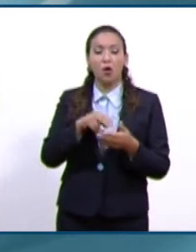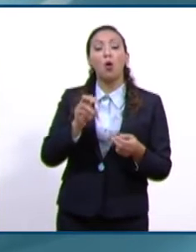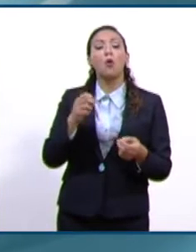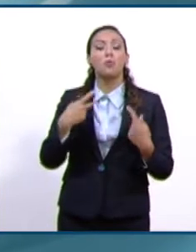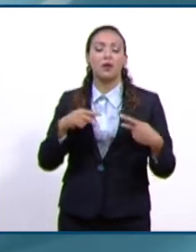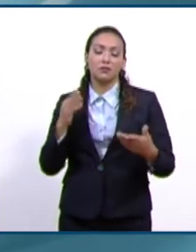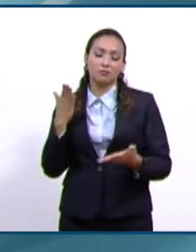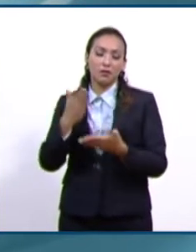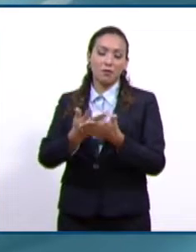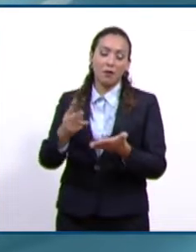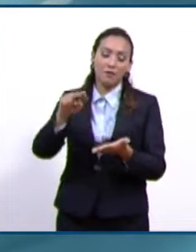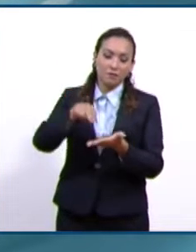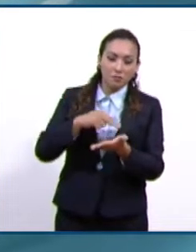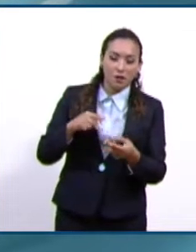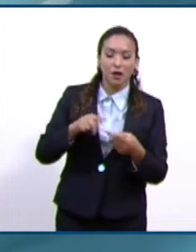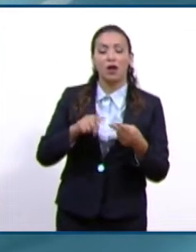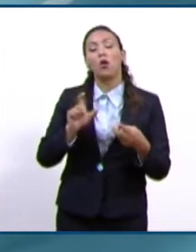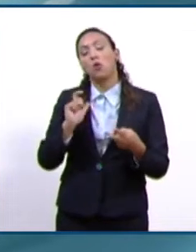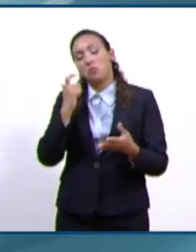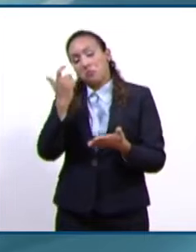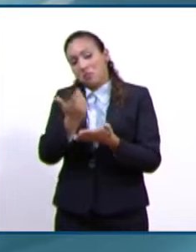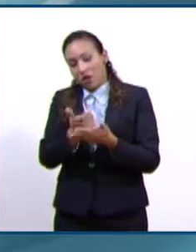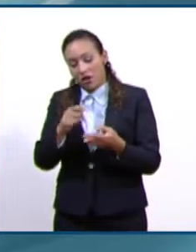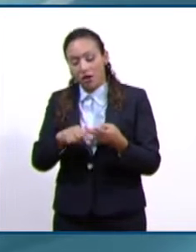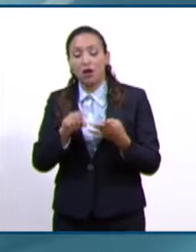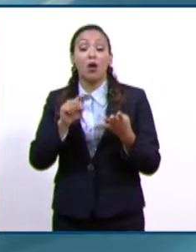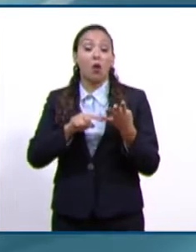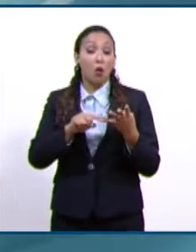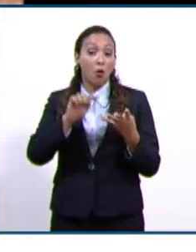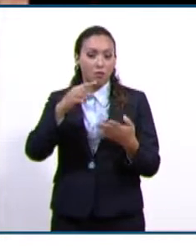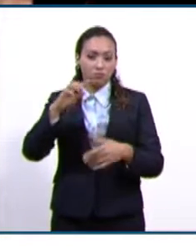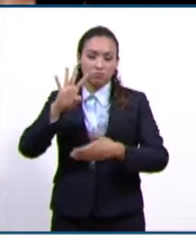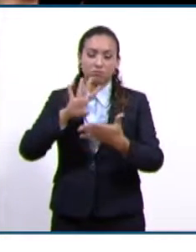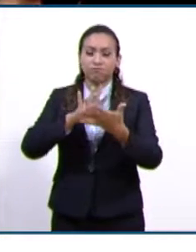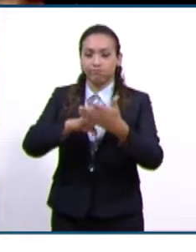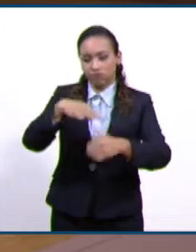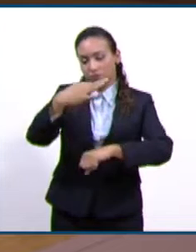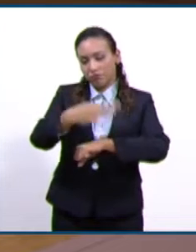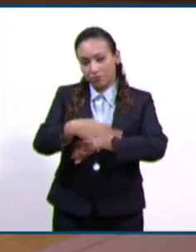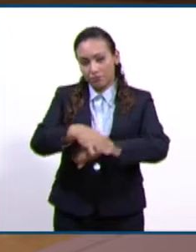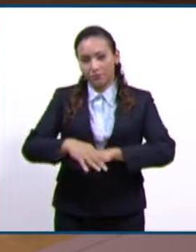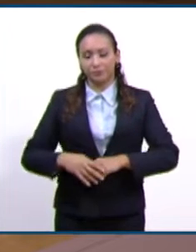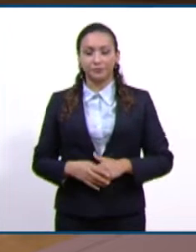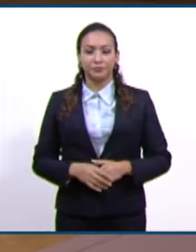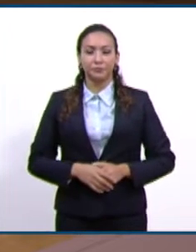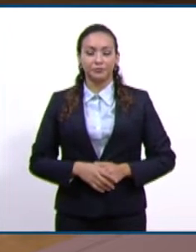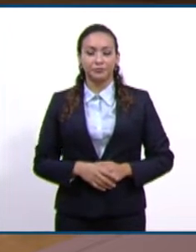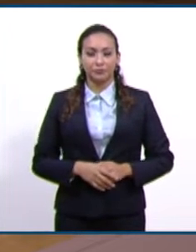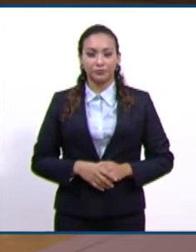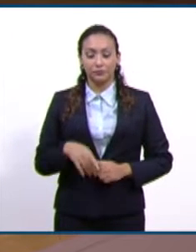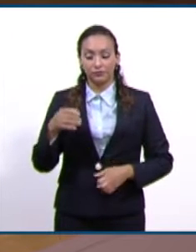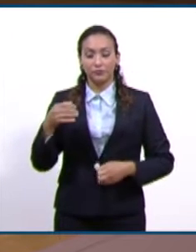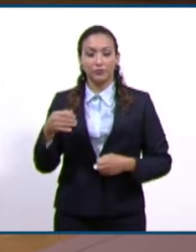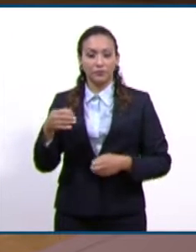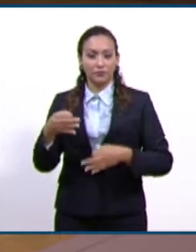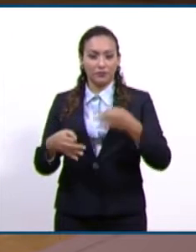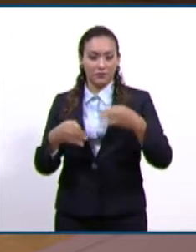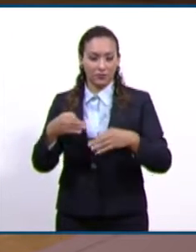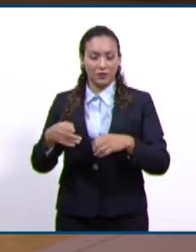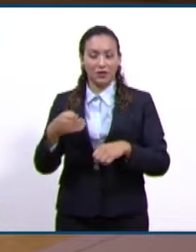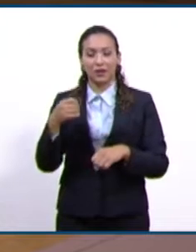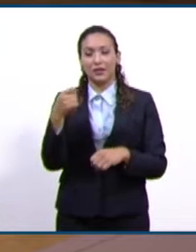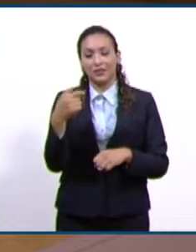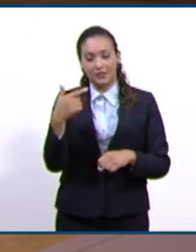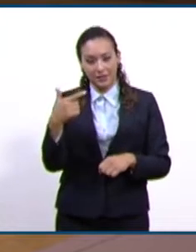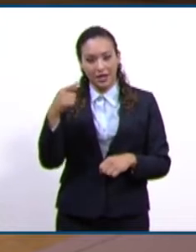una garantía económica, hasta una prisión preventiva. El juzgado séptimo de distrito con